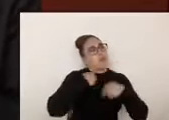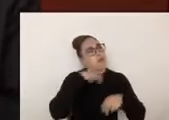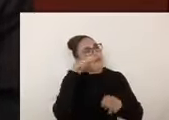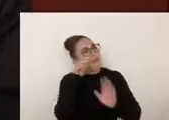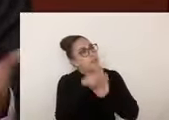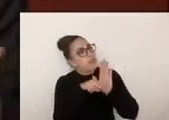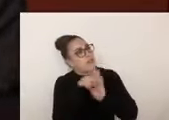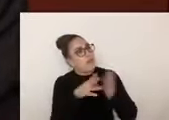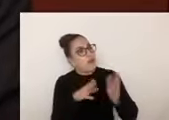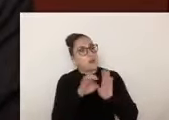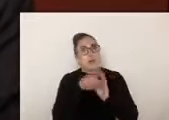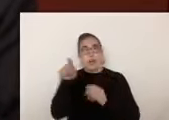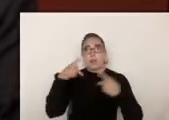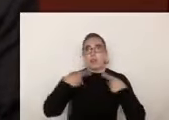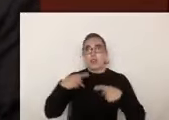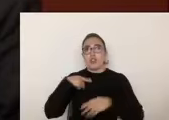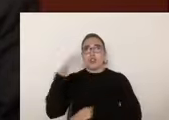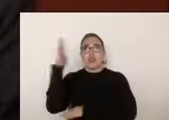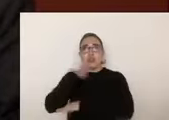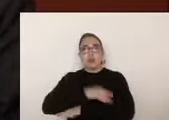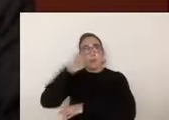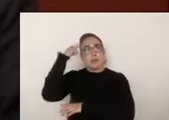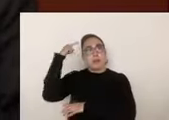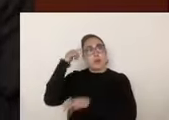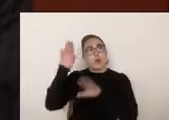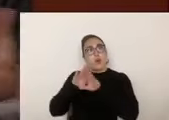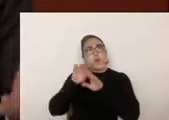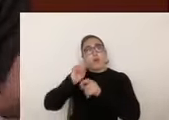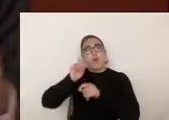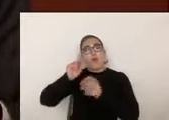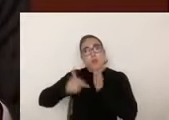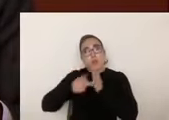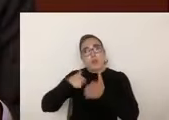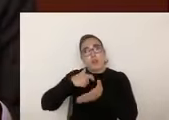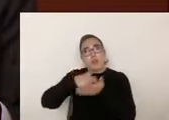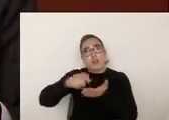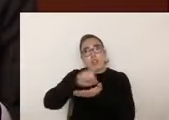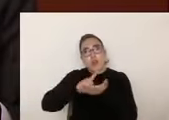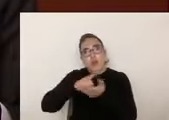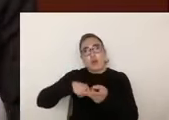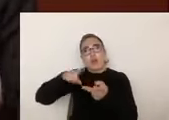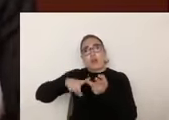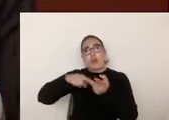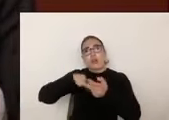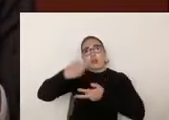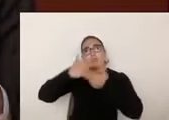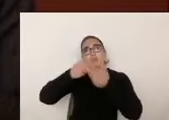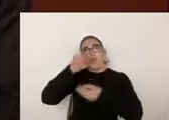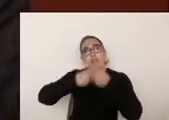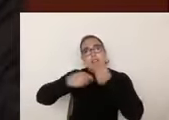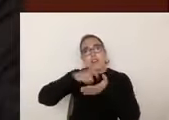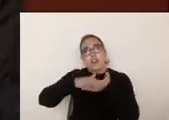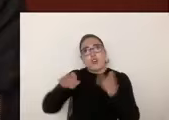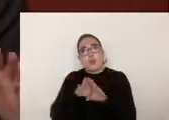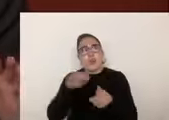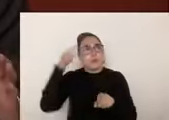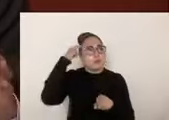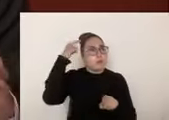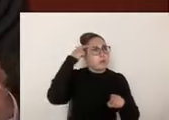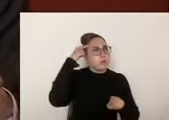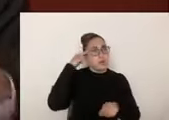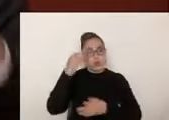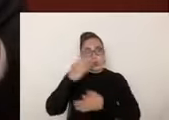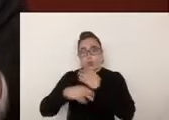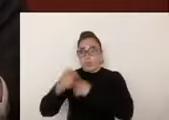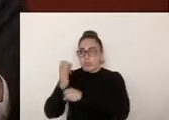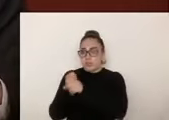el día pensando qué hay que hacer para obtener la próxima dosis o para obtener la próxima comida en su casa. Eso, los estudios psicológicos dicen